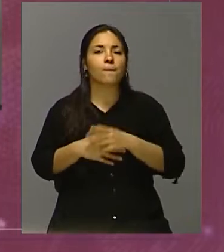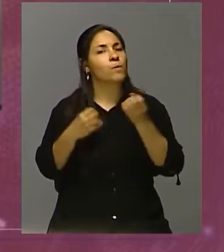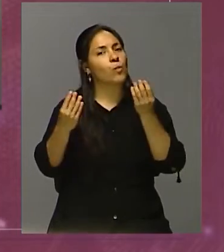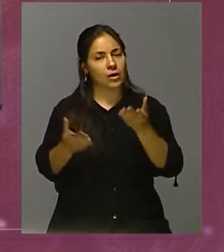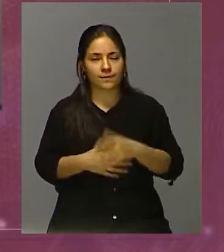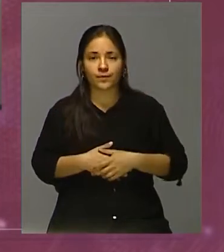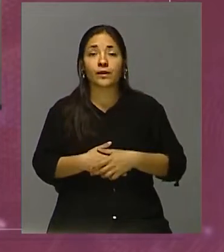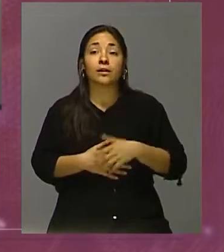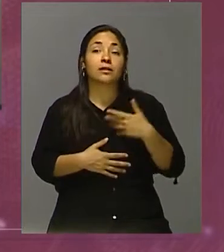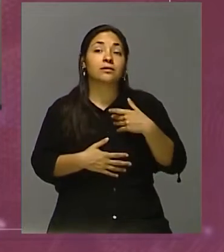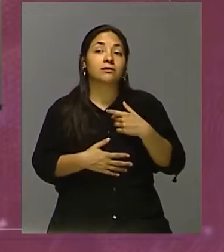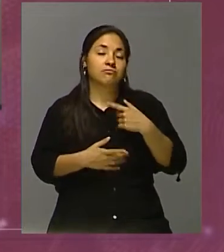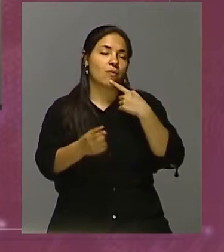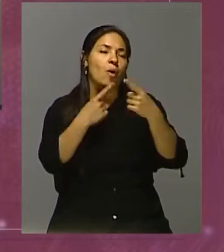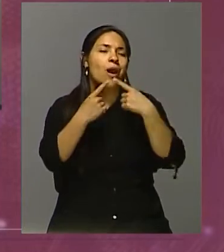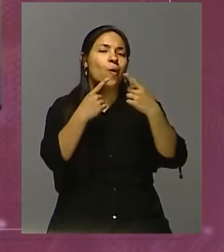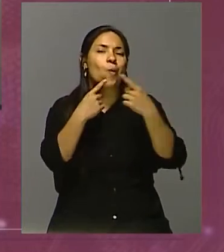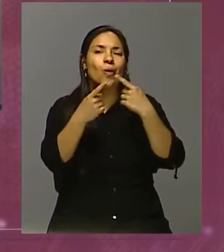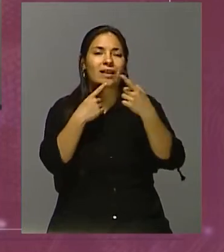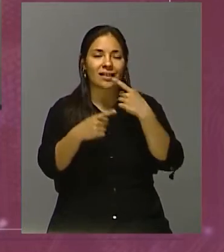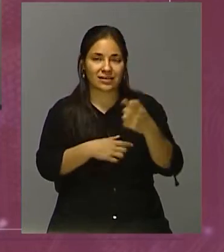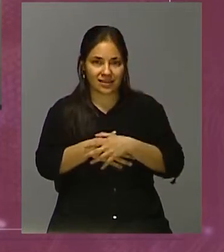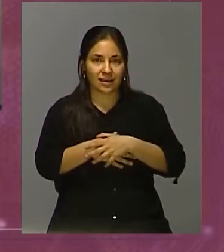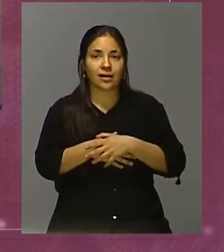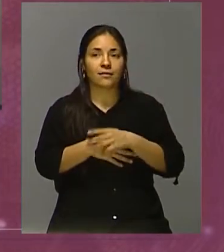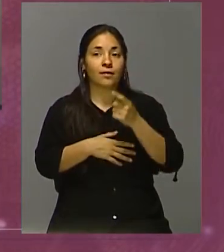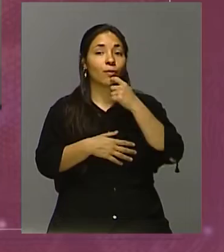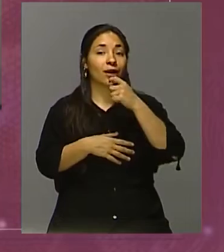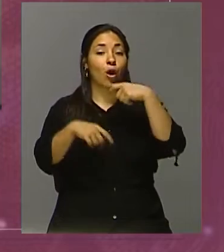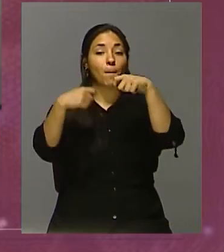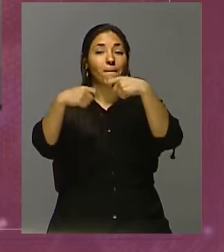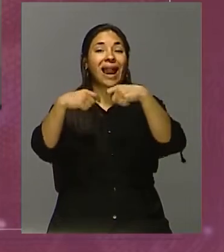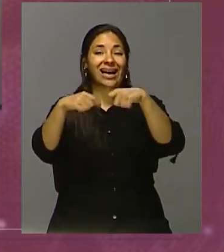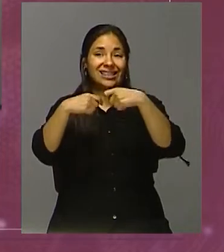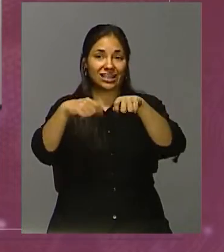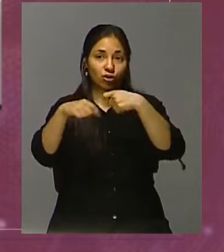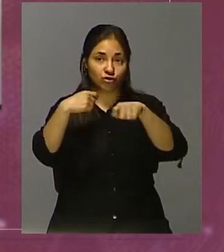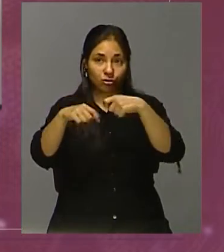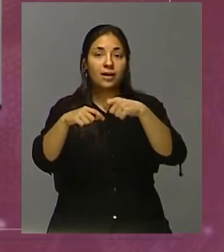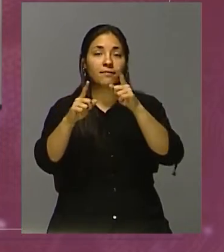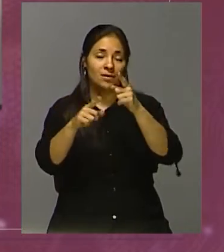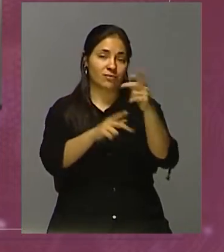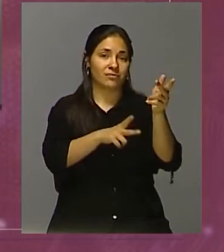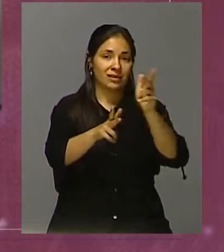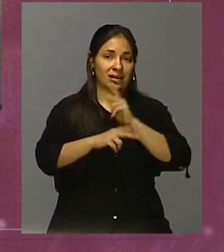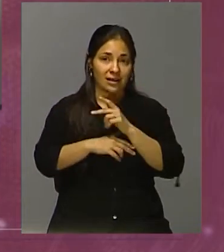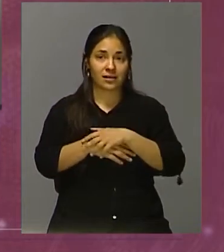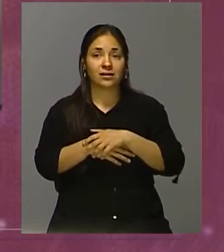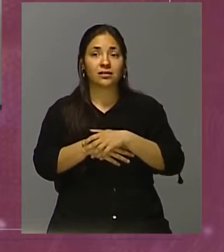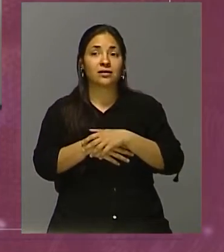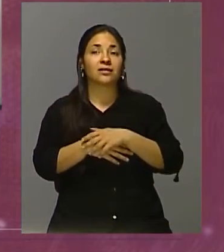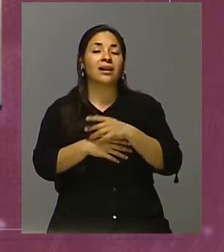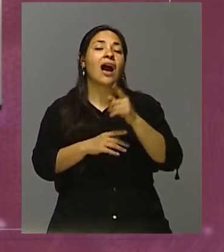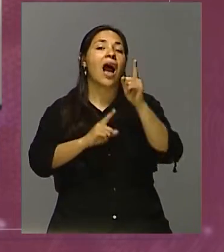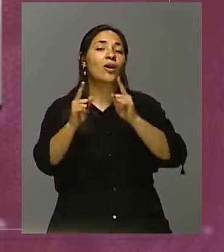muchas veces se ha hablado de encuestas, por ejemplo, de la utilización del plástico en esos accesos que tenemos y que usted decía, que por ahí es fácil en